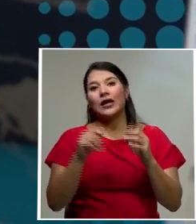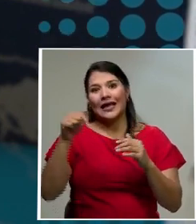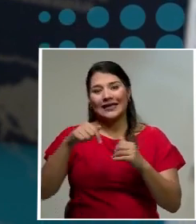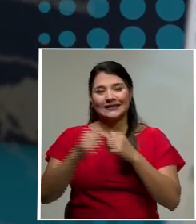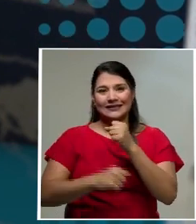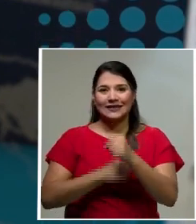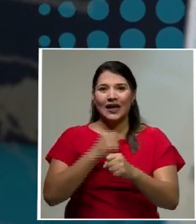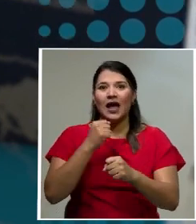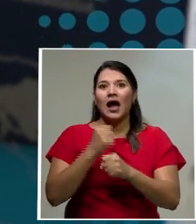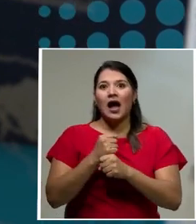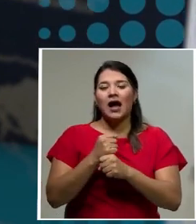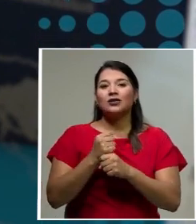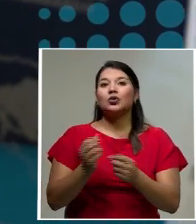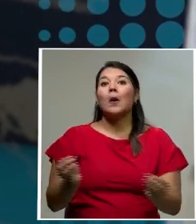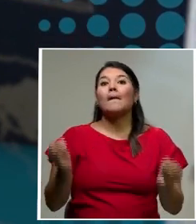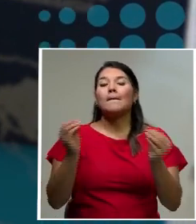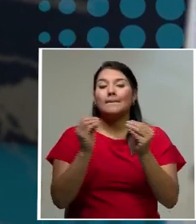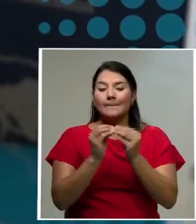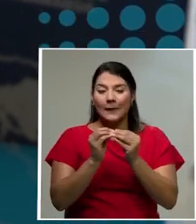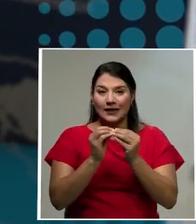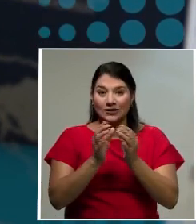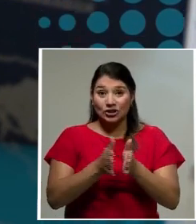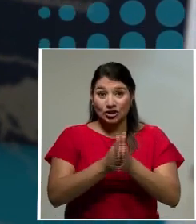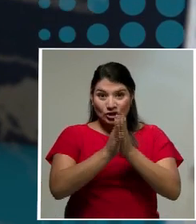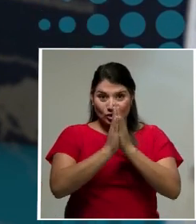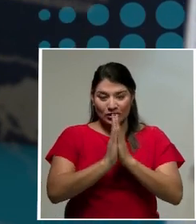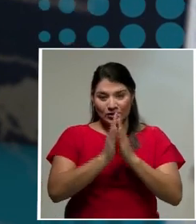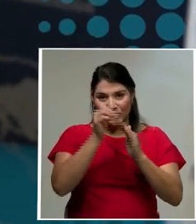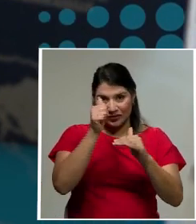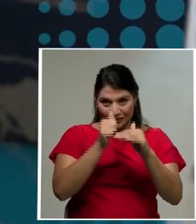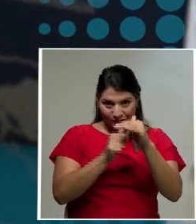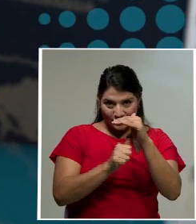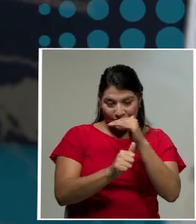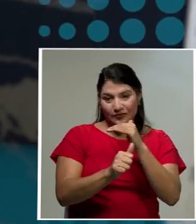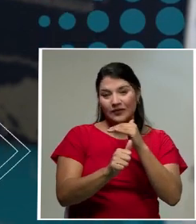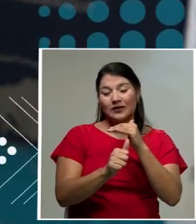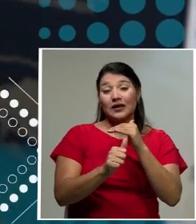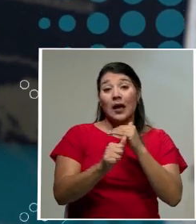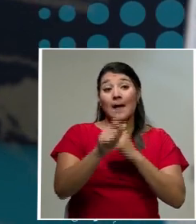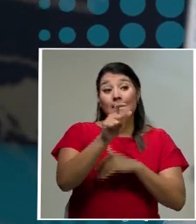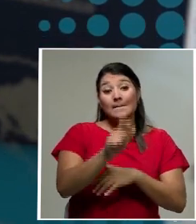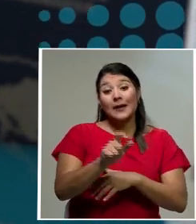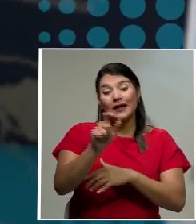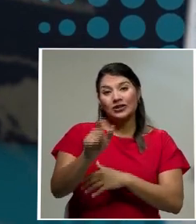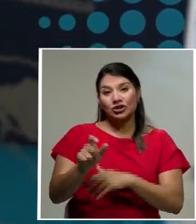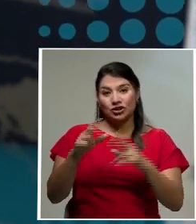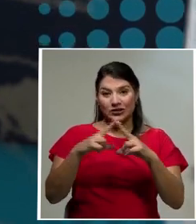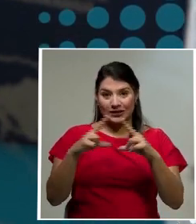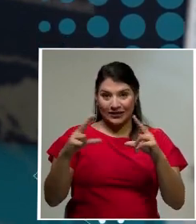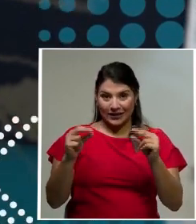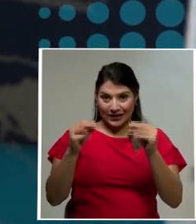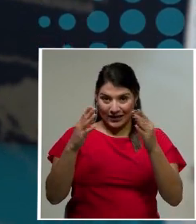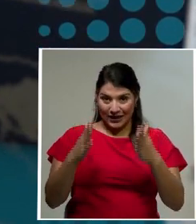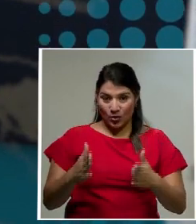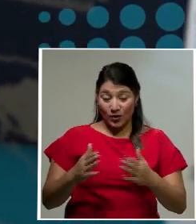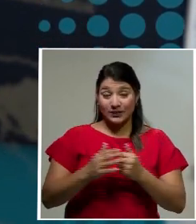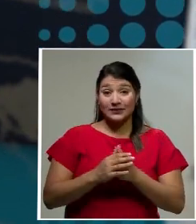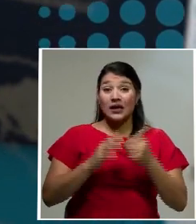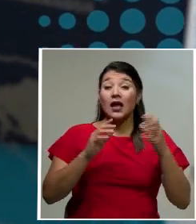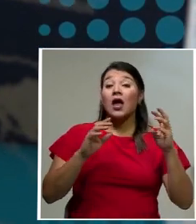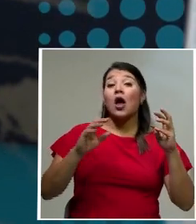año se han solicitado más refugio o han solicitado más refugio personas de nacionalidad nicaragüense. En